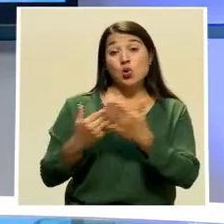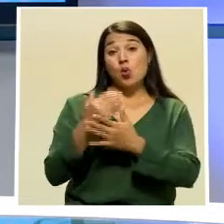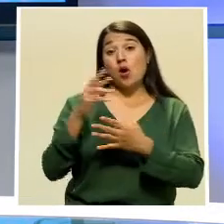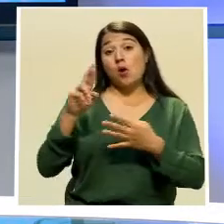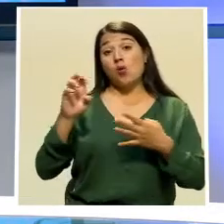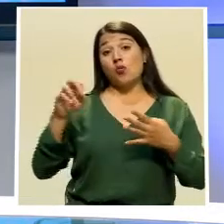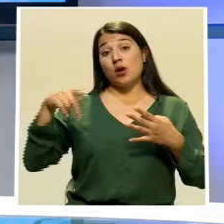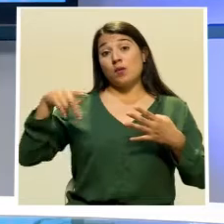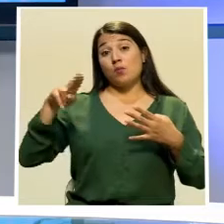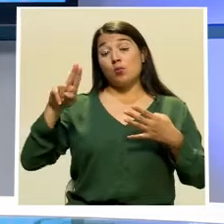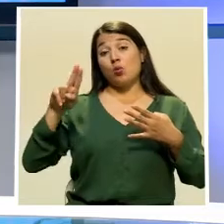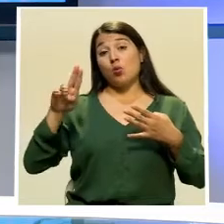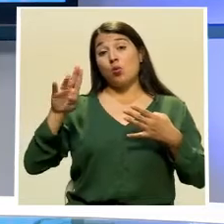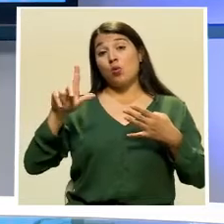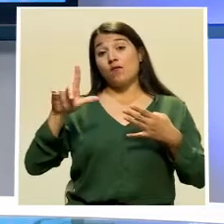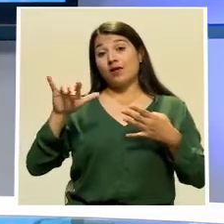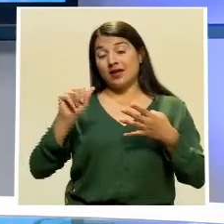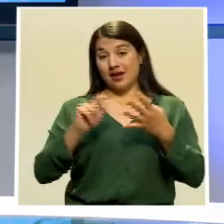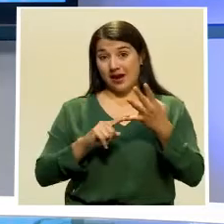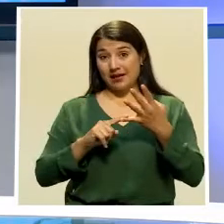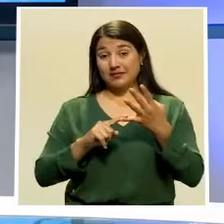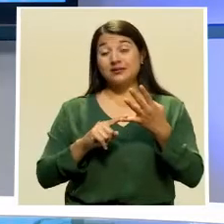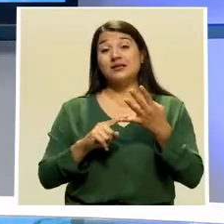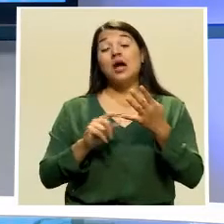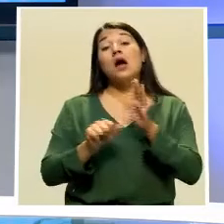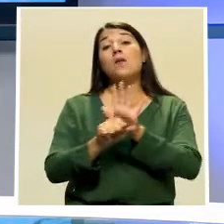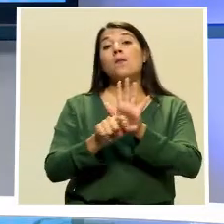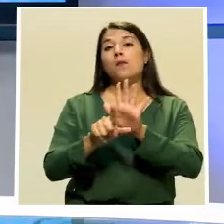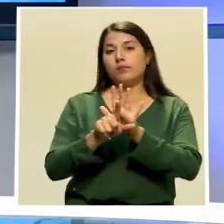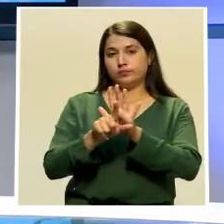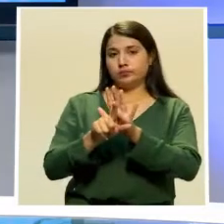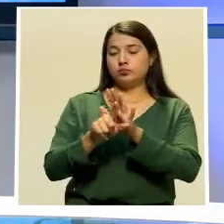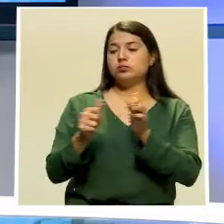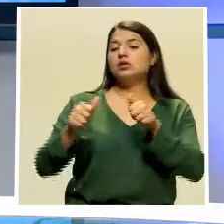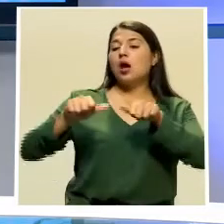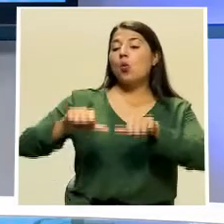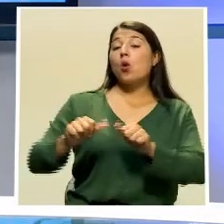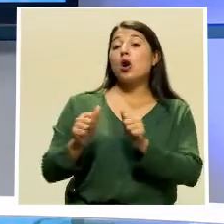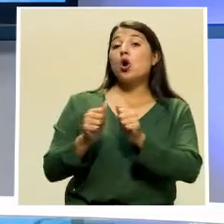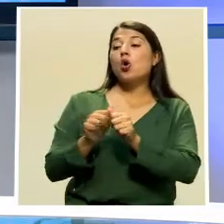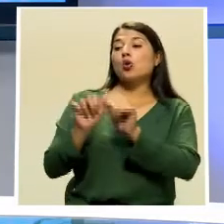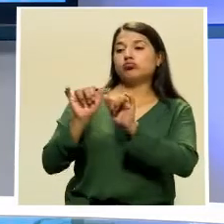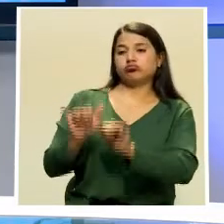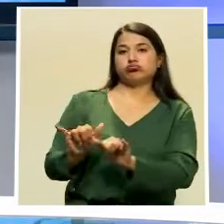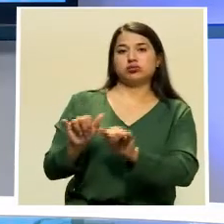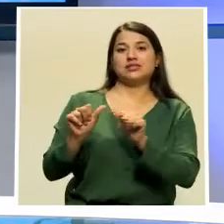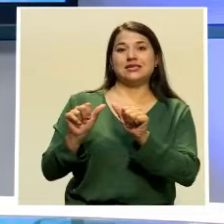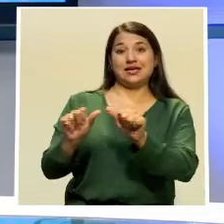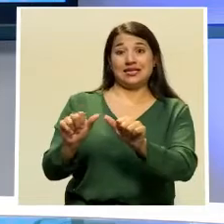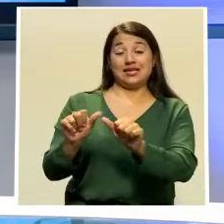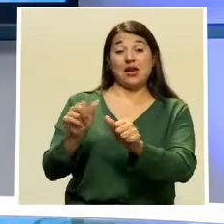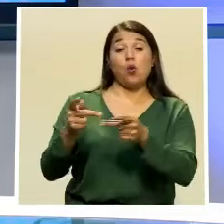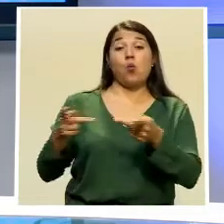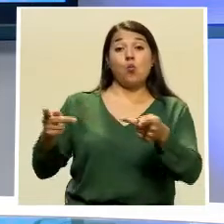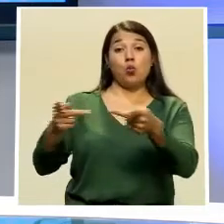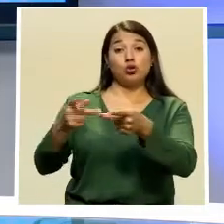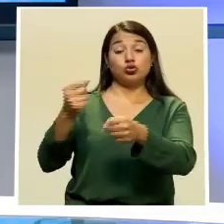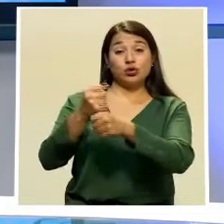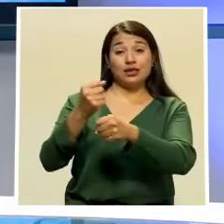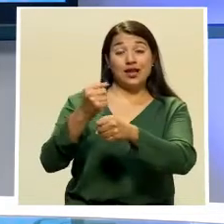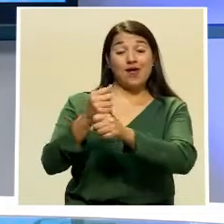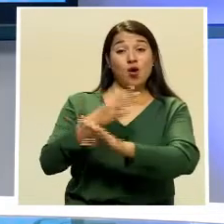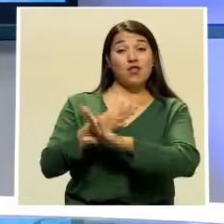Congreso respaldó la permanencia en el cargo de la polémica defensora de los habitantes, Catalina